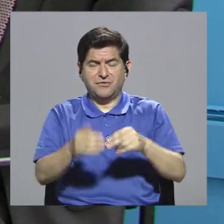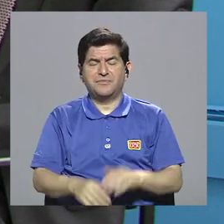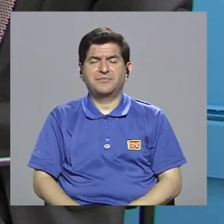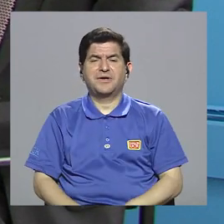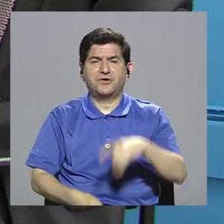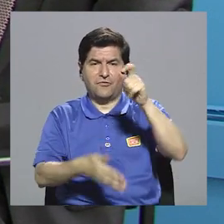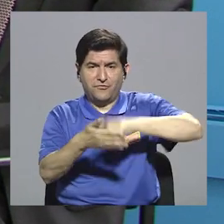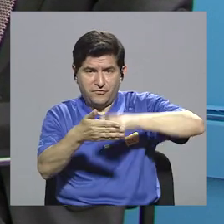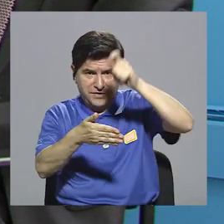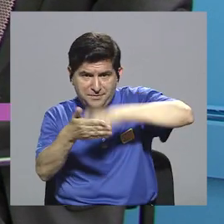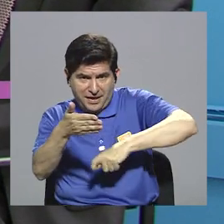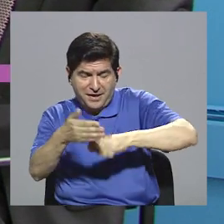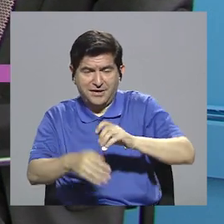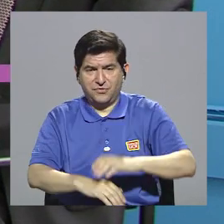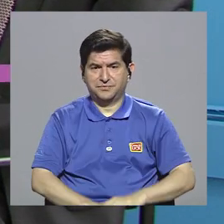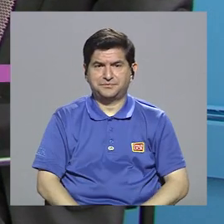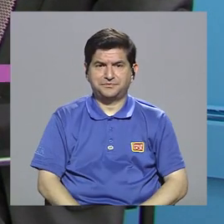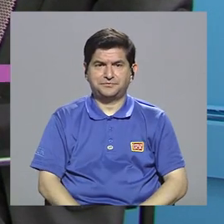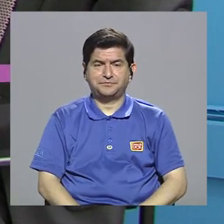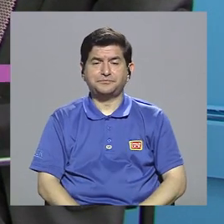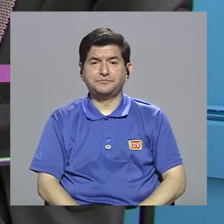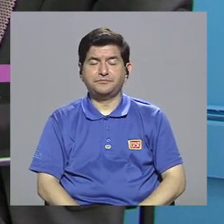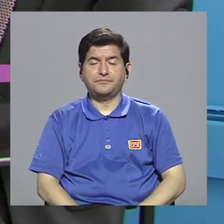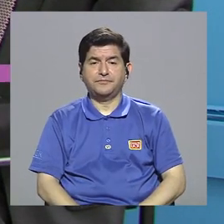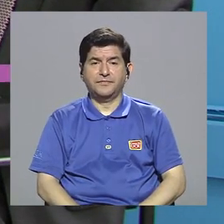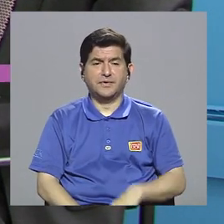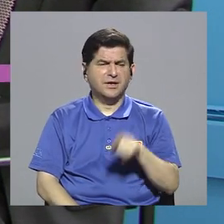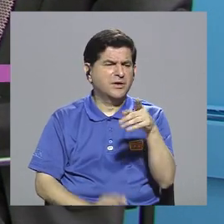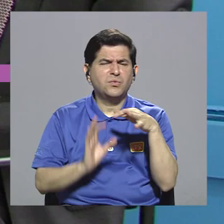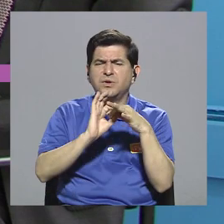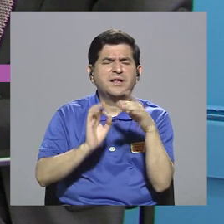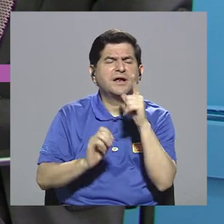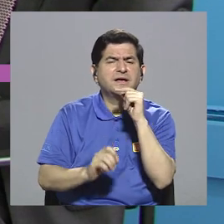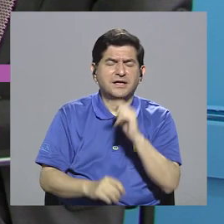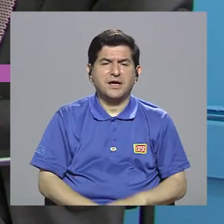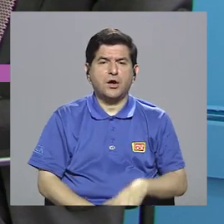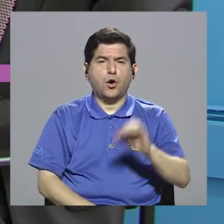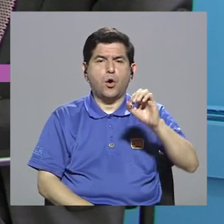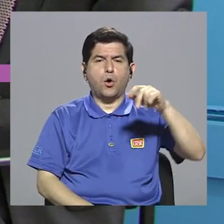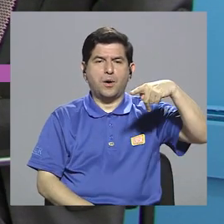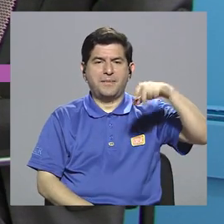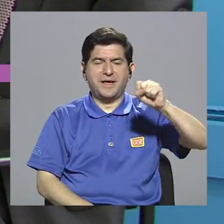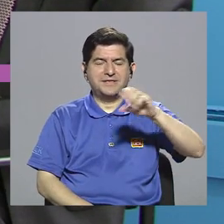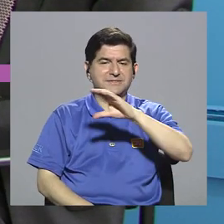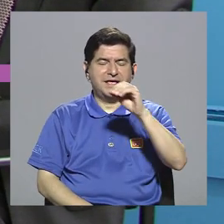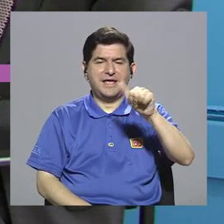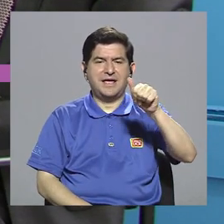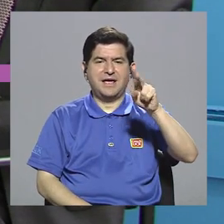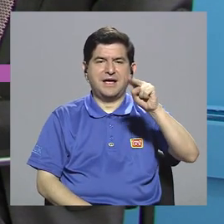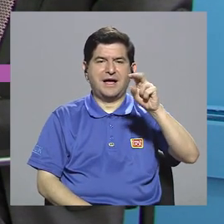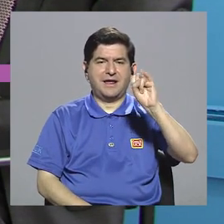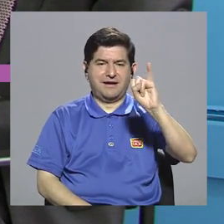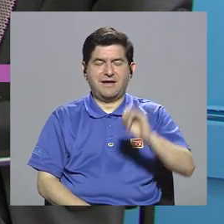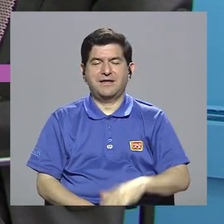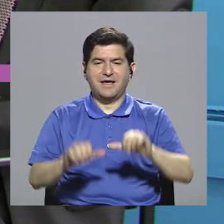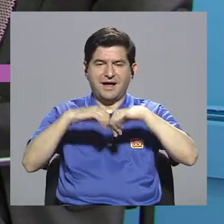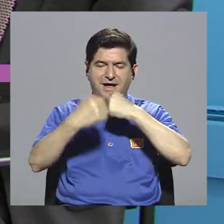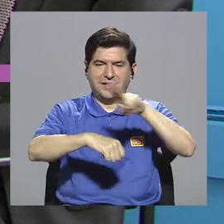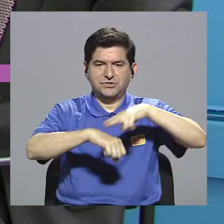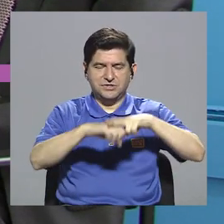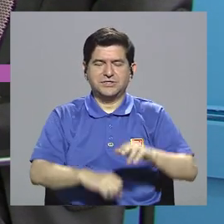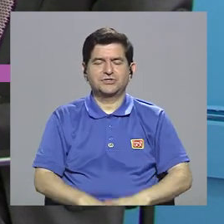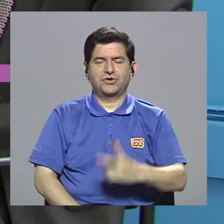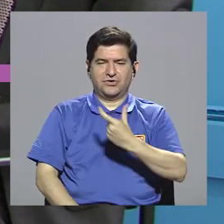firmó este / justamente bueno ps and i' que es este la sucesión